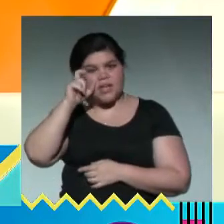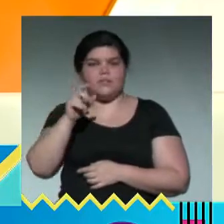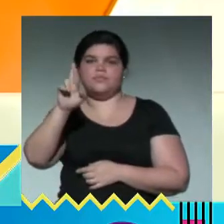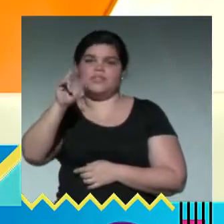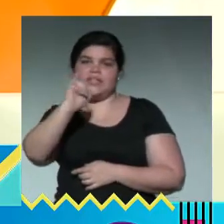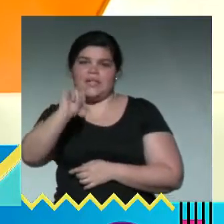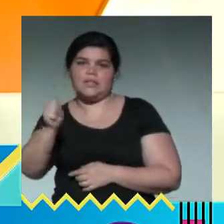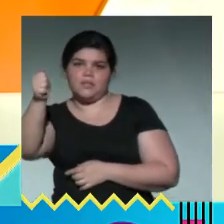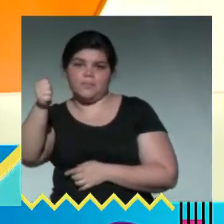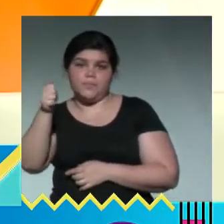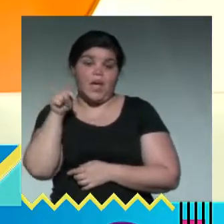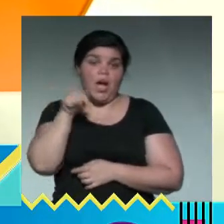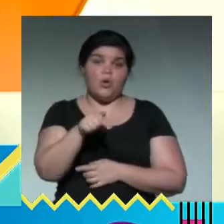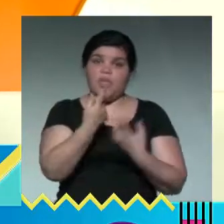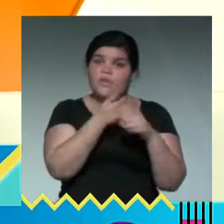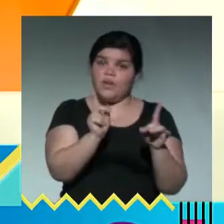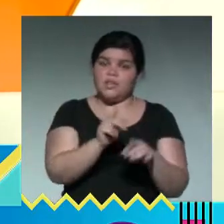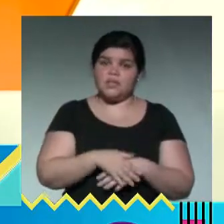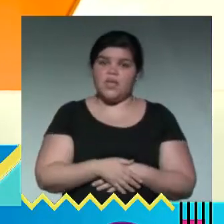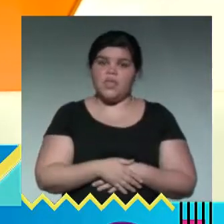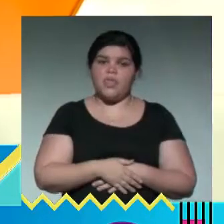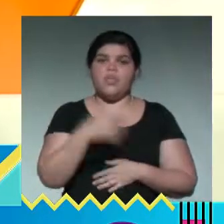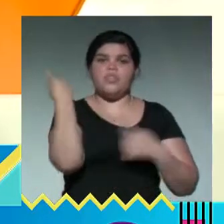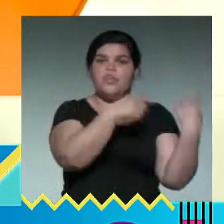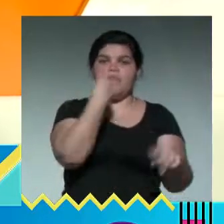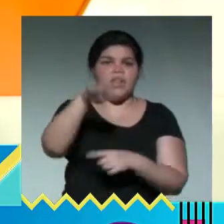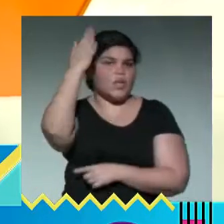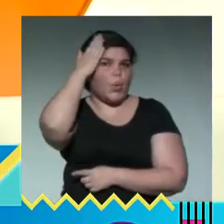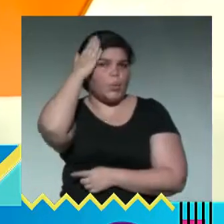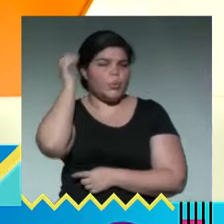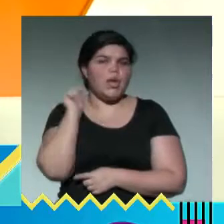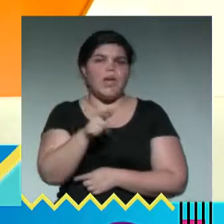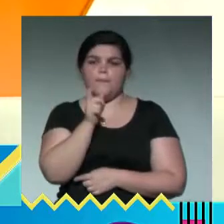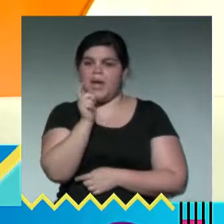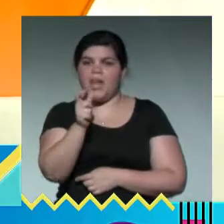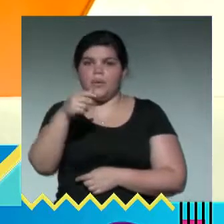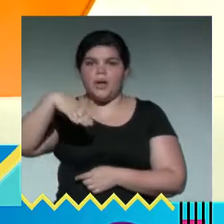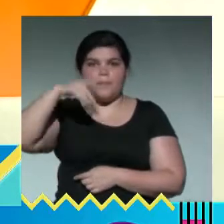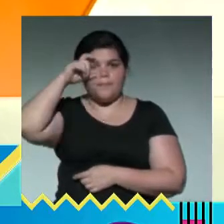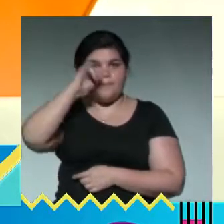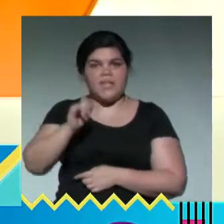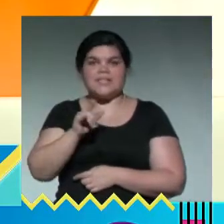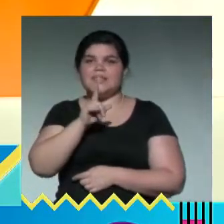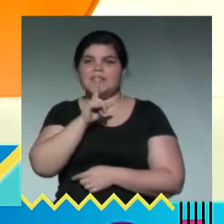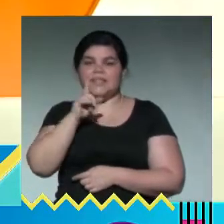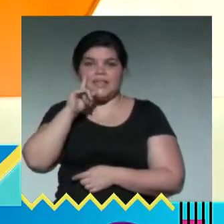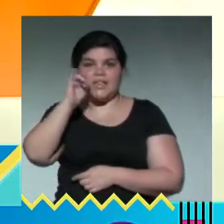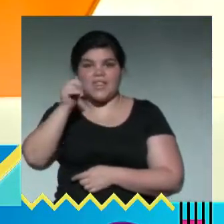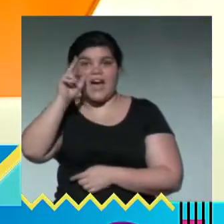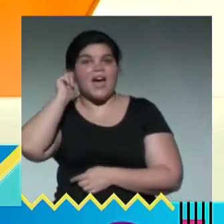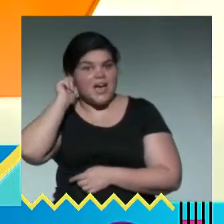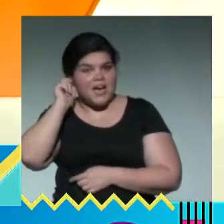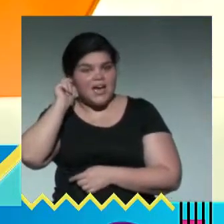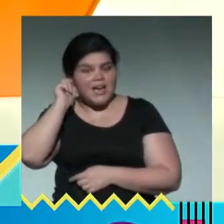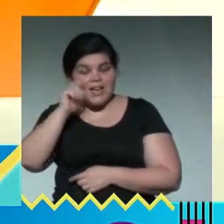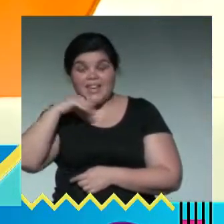la diversidad cultural. Y creo que ese concepto es el concepto de mestizaje. América, desde la